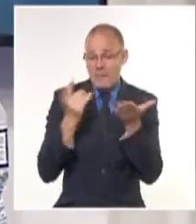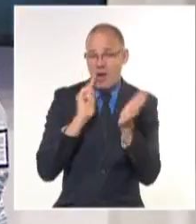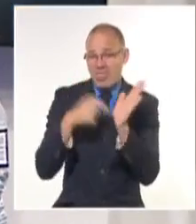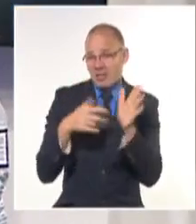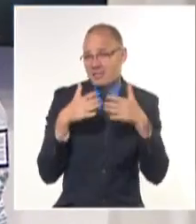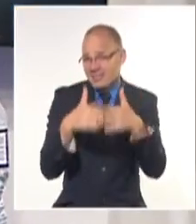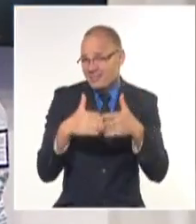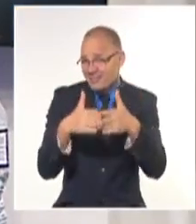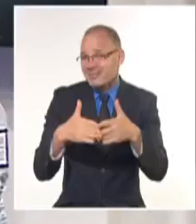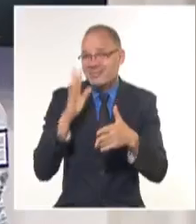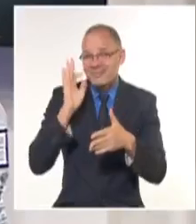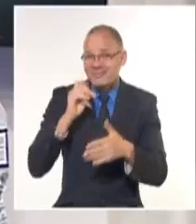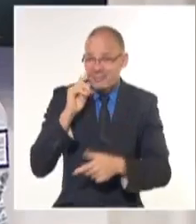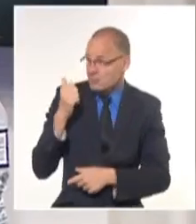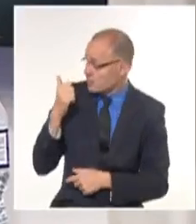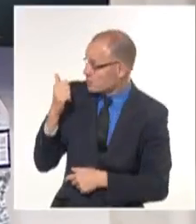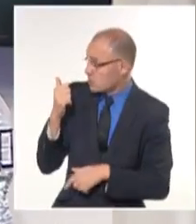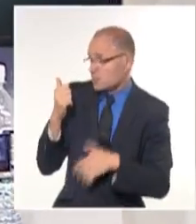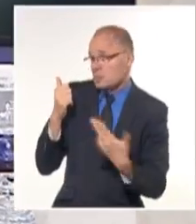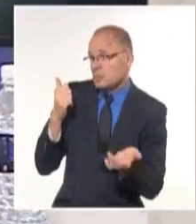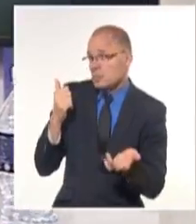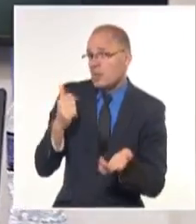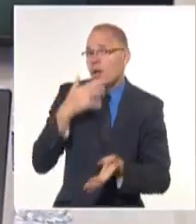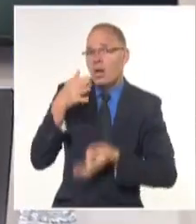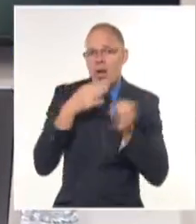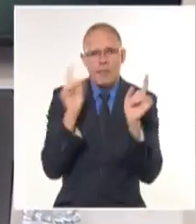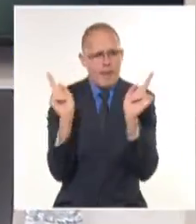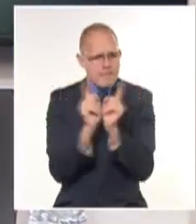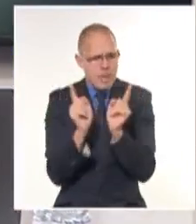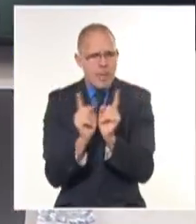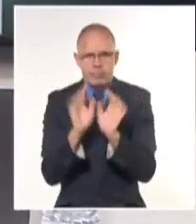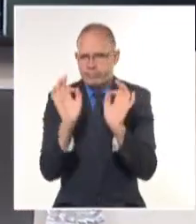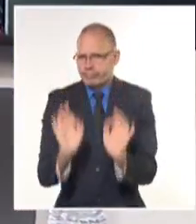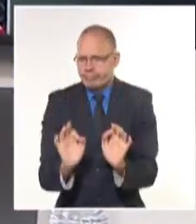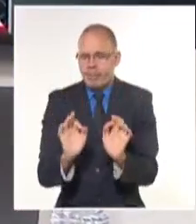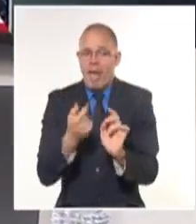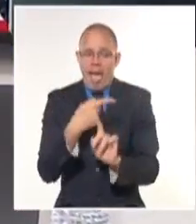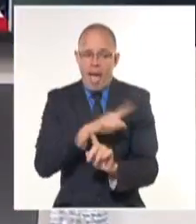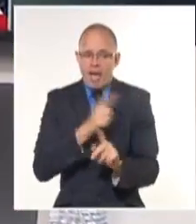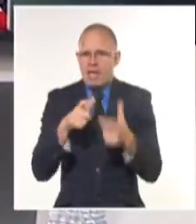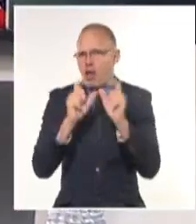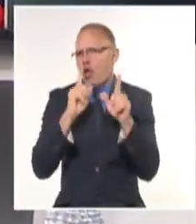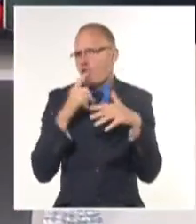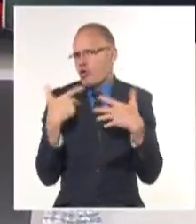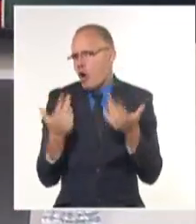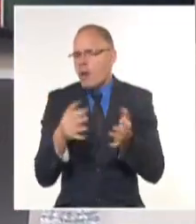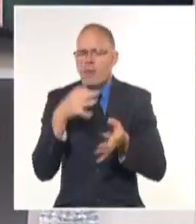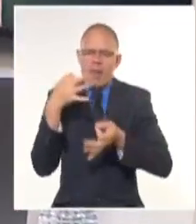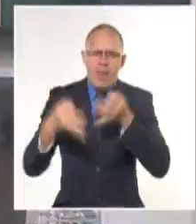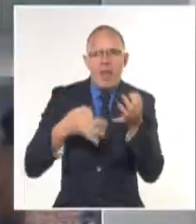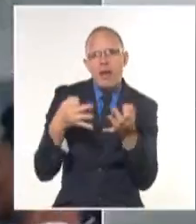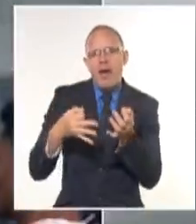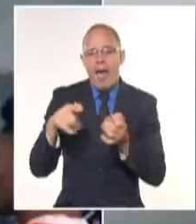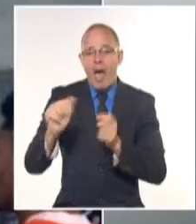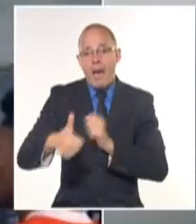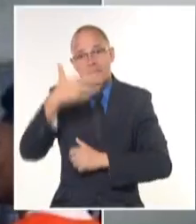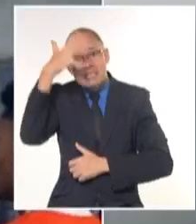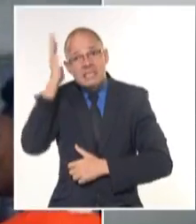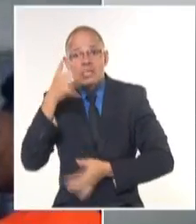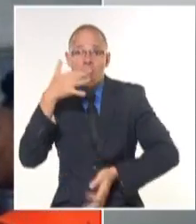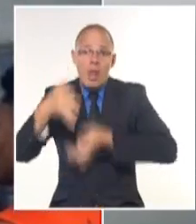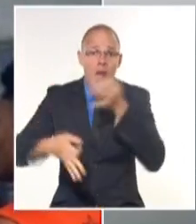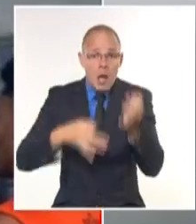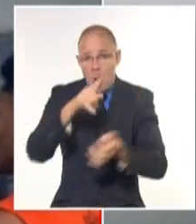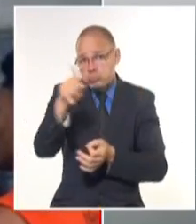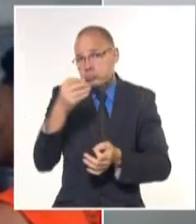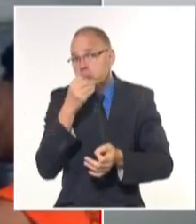ahí a ustedes, tiene un resumen también de esta reunión inicial, de algunas de las opiniones del presidente. Les invito a buscar